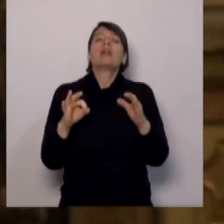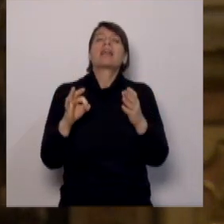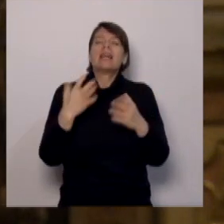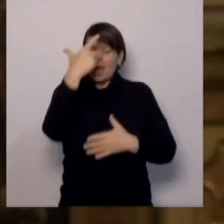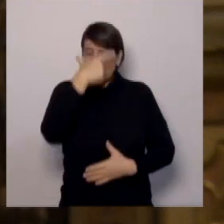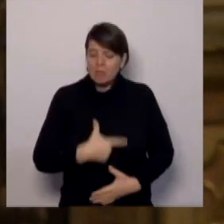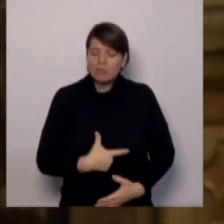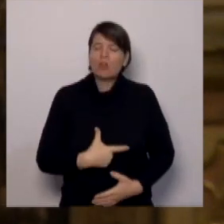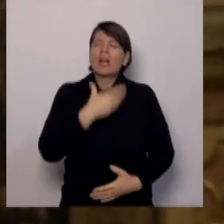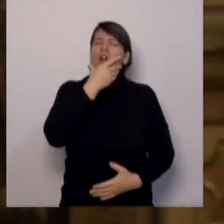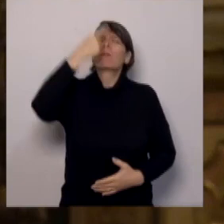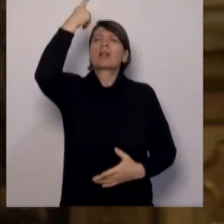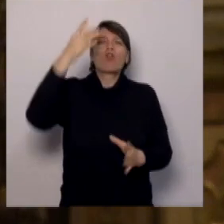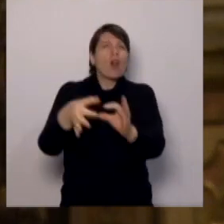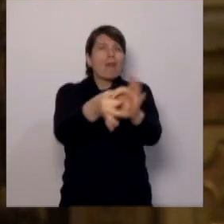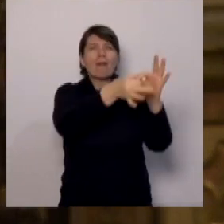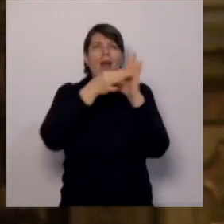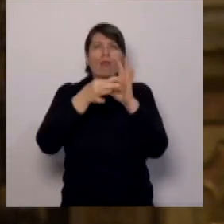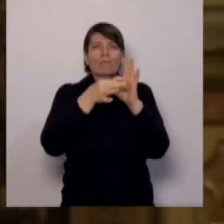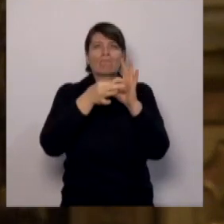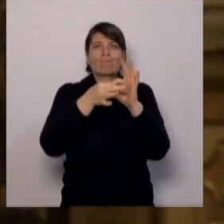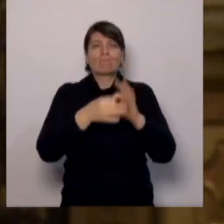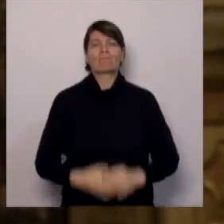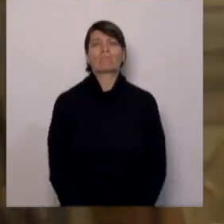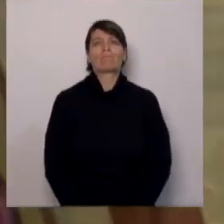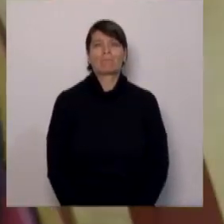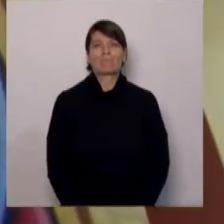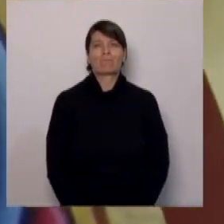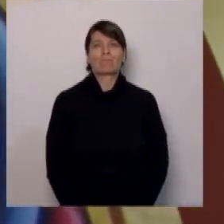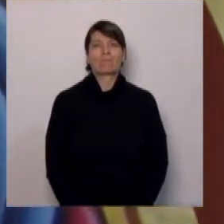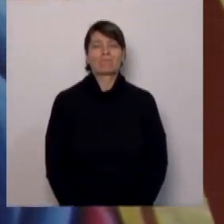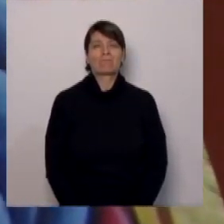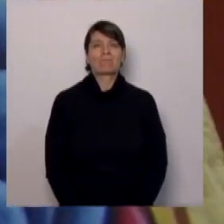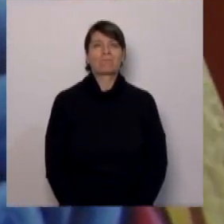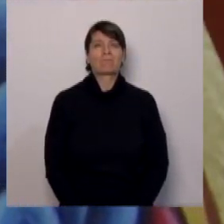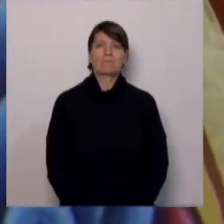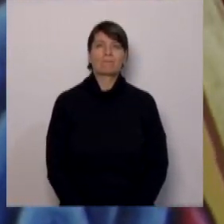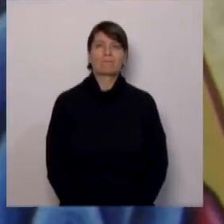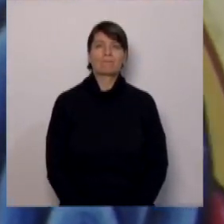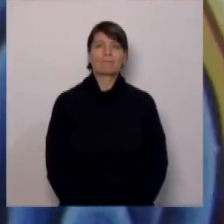lo humano y lo divino intrínsecamente ligado.